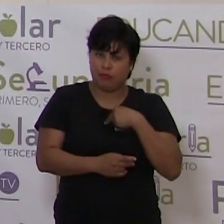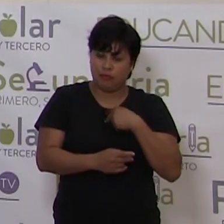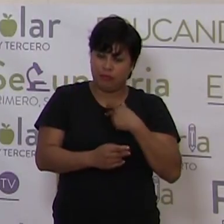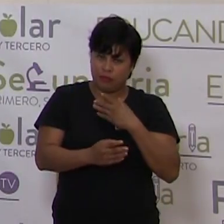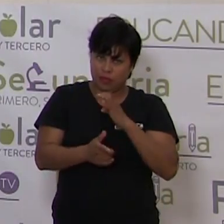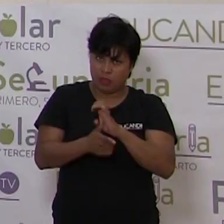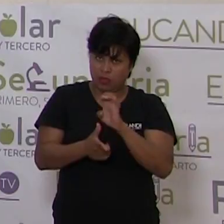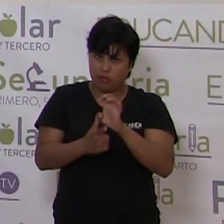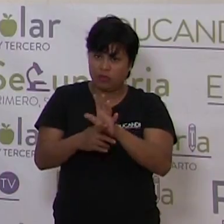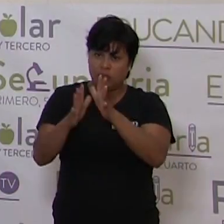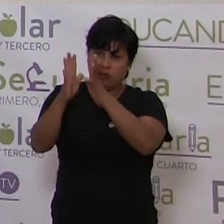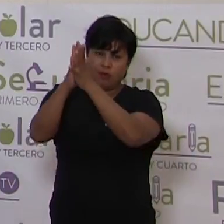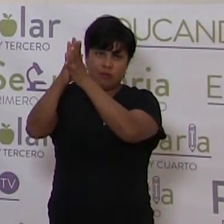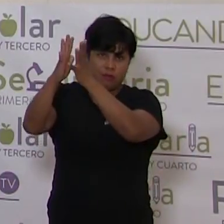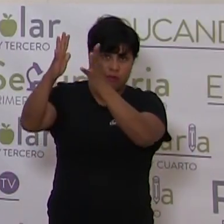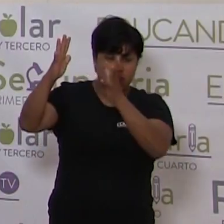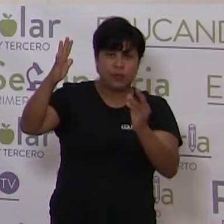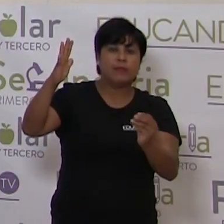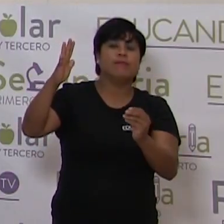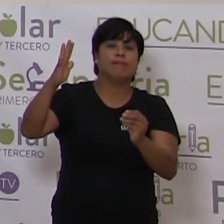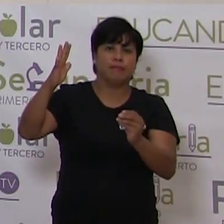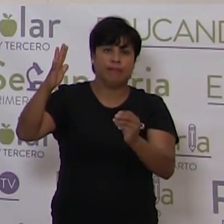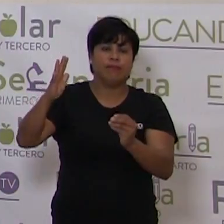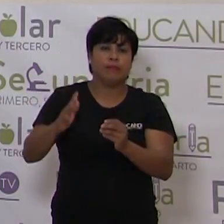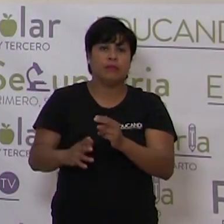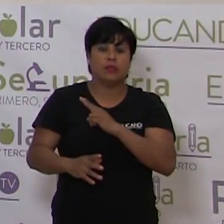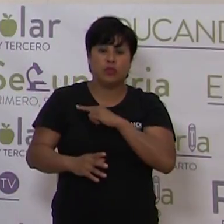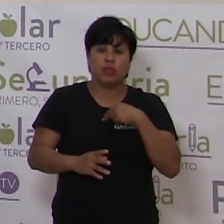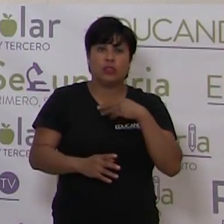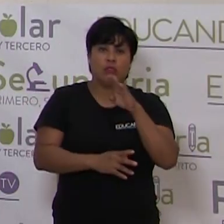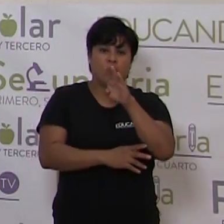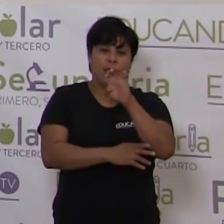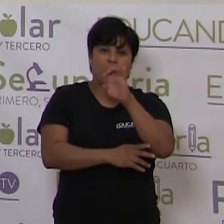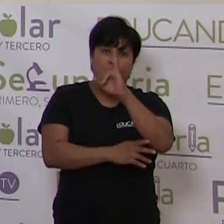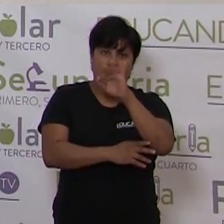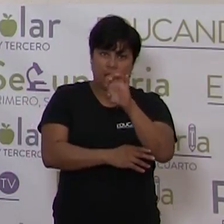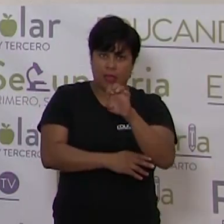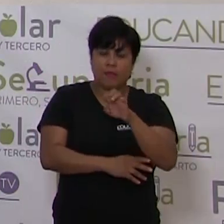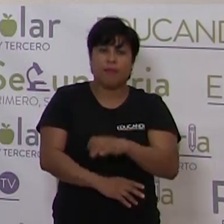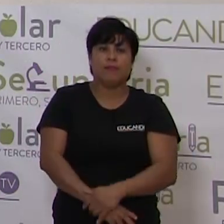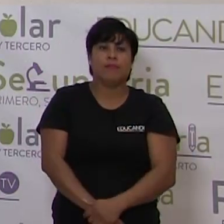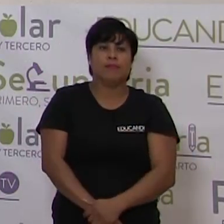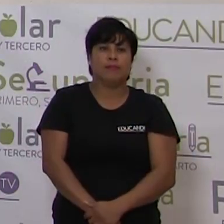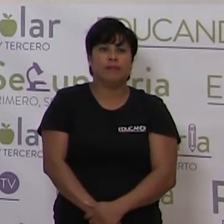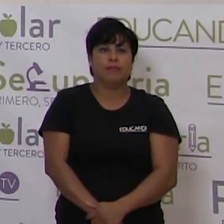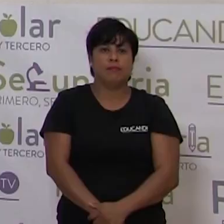entonces nuestros ejes. Va.